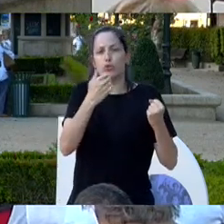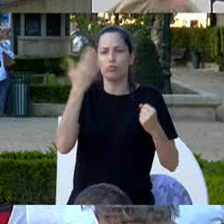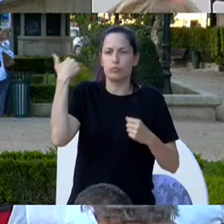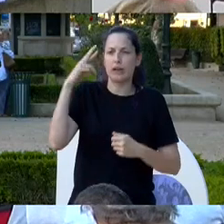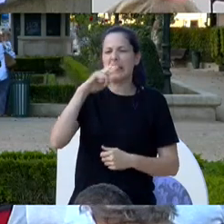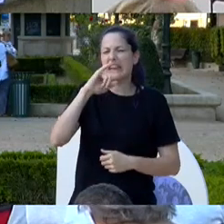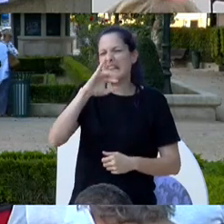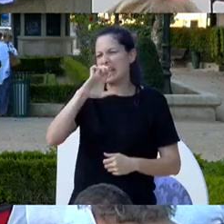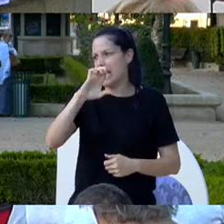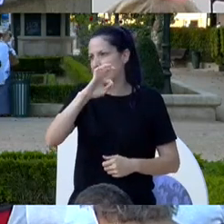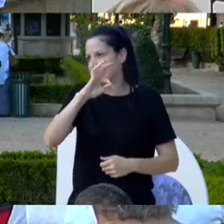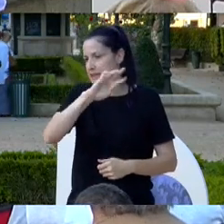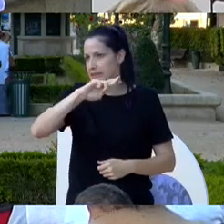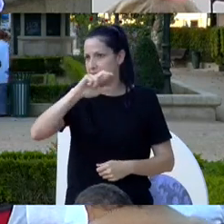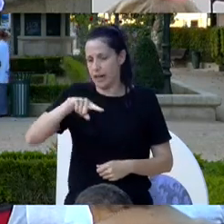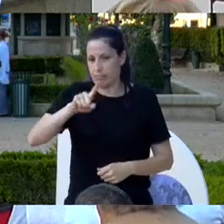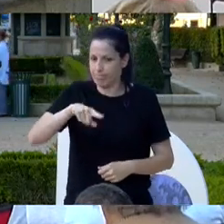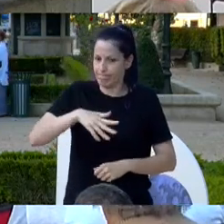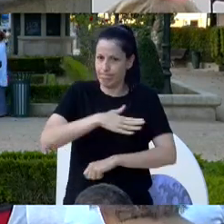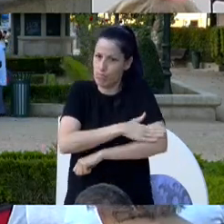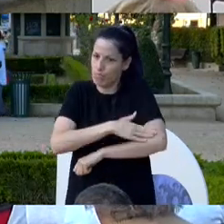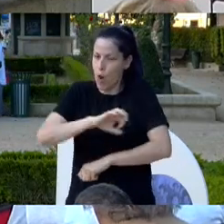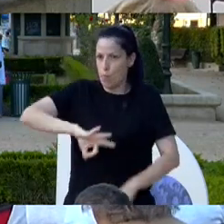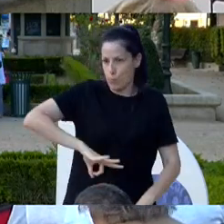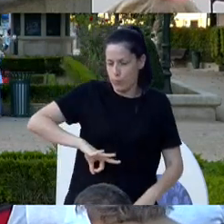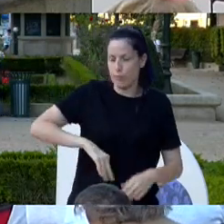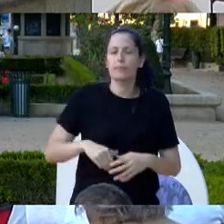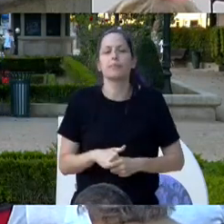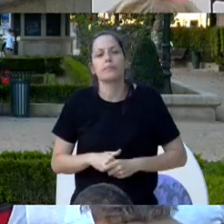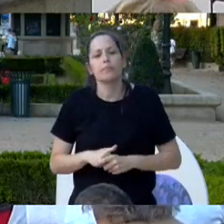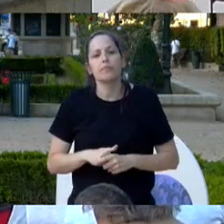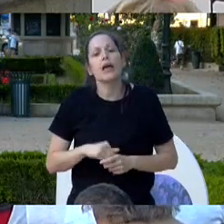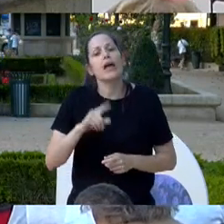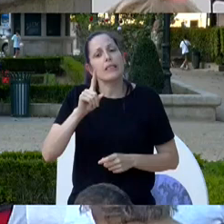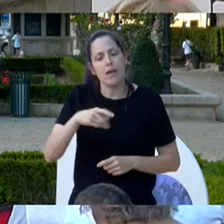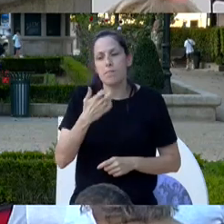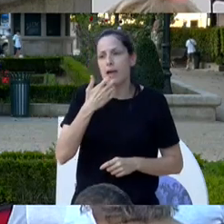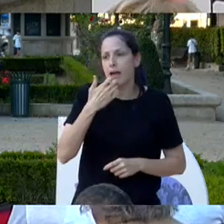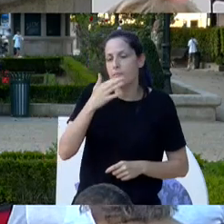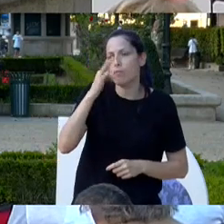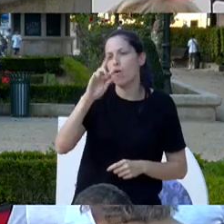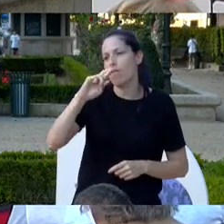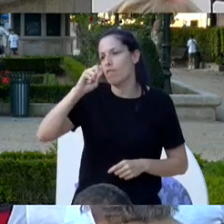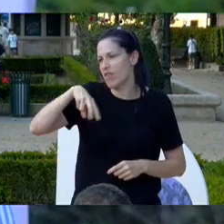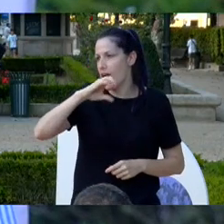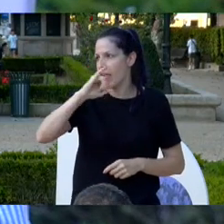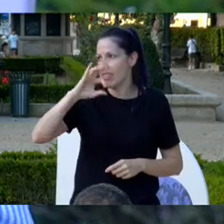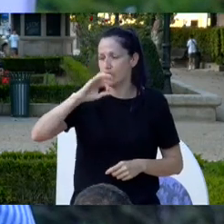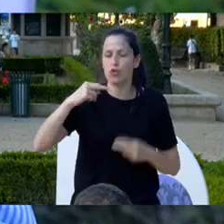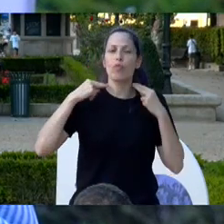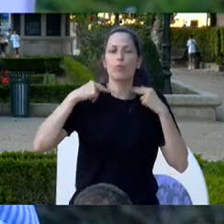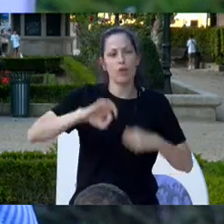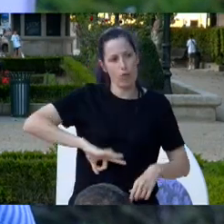Bueno, pues Ernestina, efectivamente en Redondela, Francisco de Federico fue diputado por